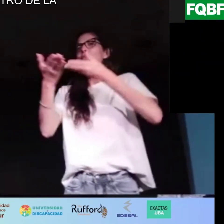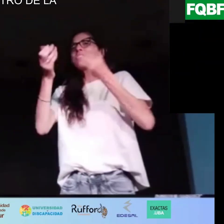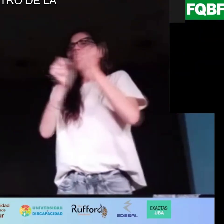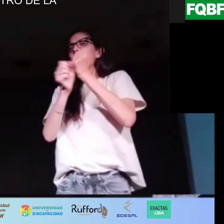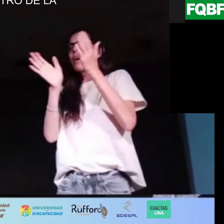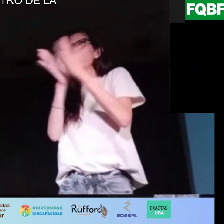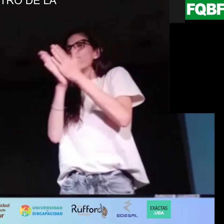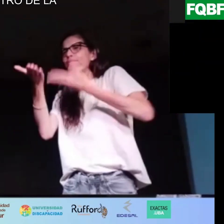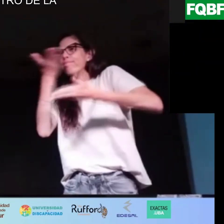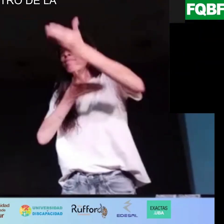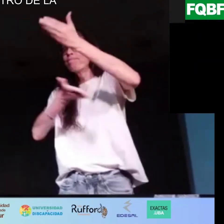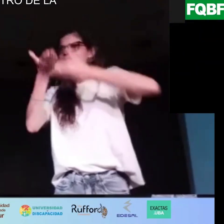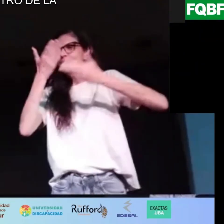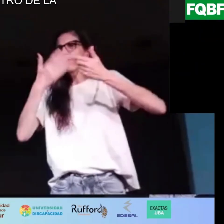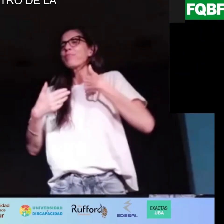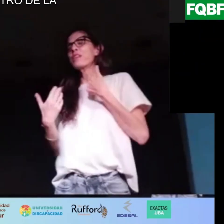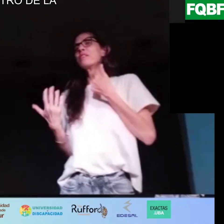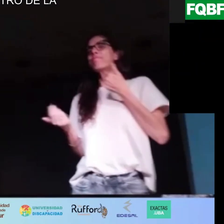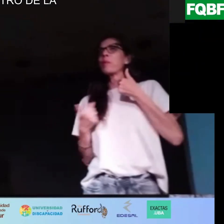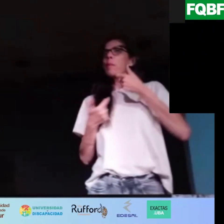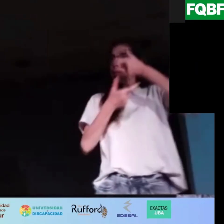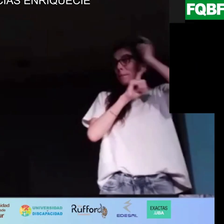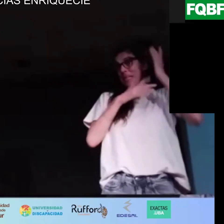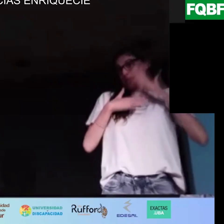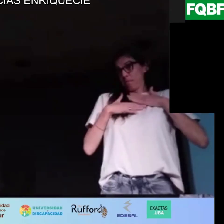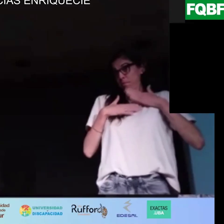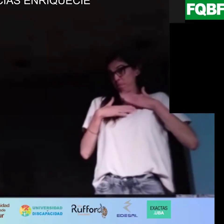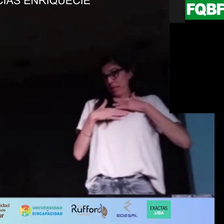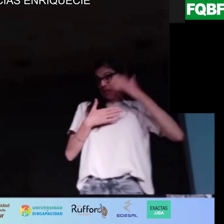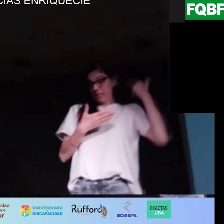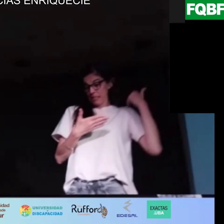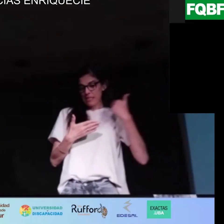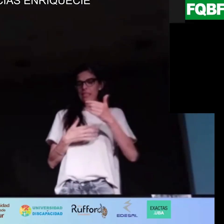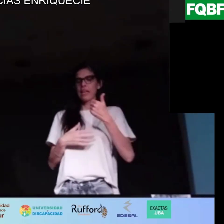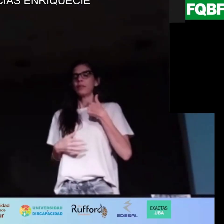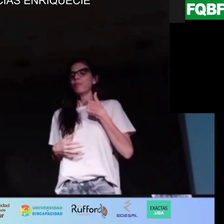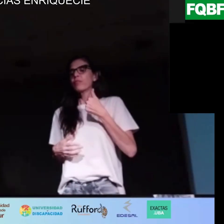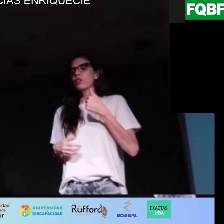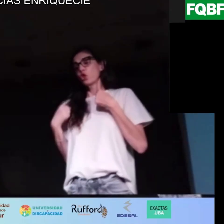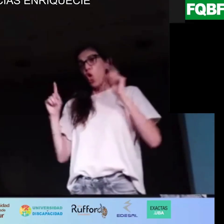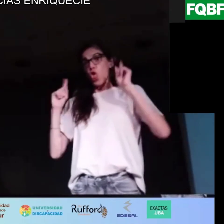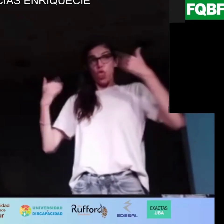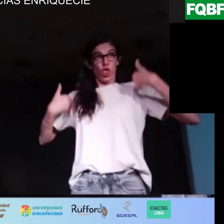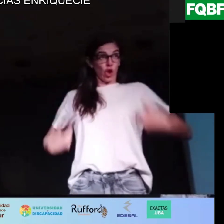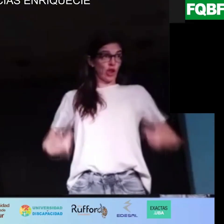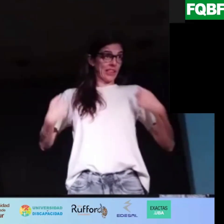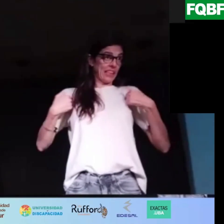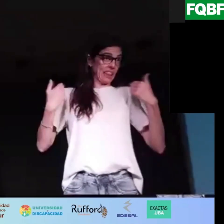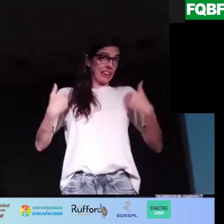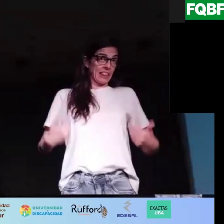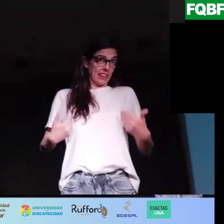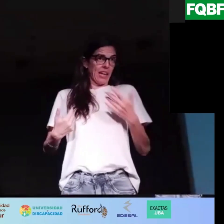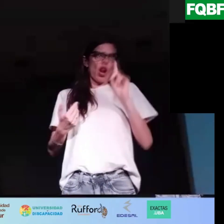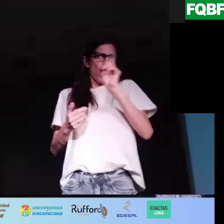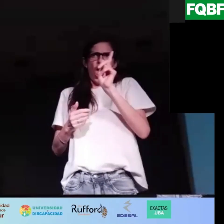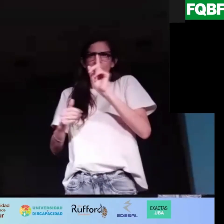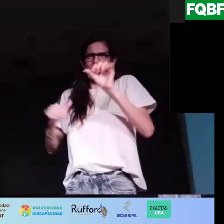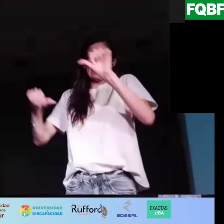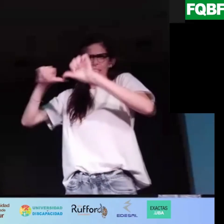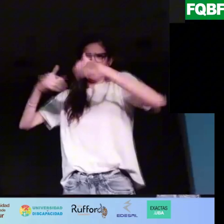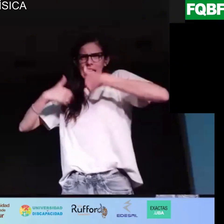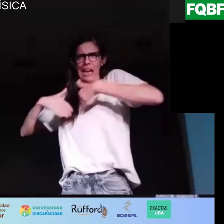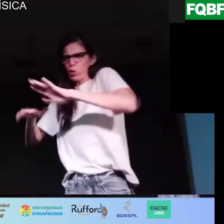gran avance y que estén dentro de la comunidad sorda y compartiendo estas experiencias, enriqueciéndose. Yo soy